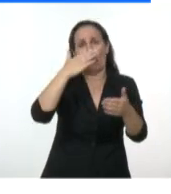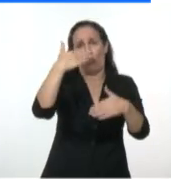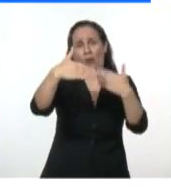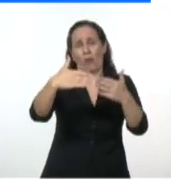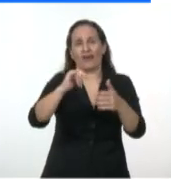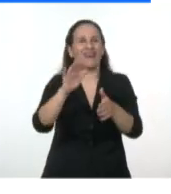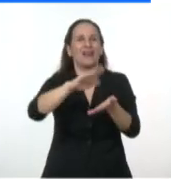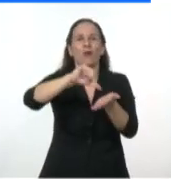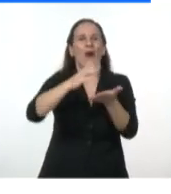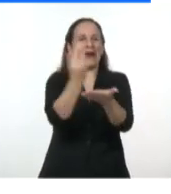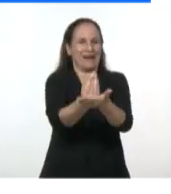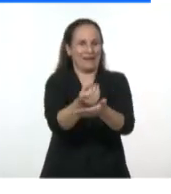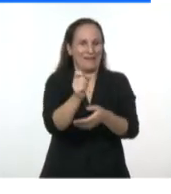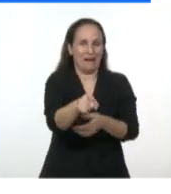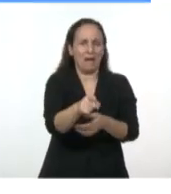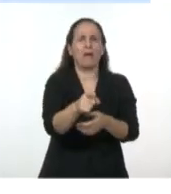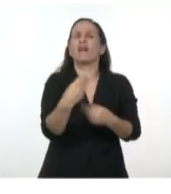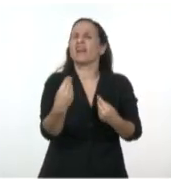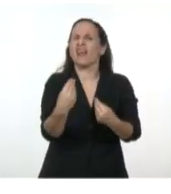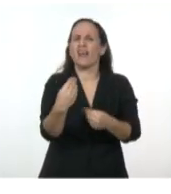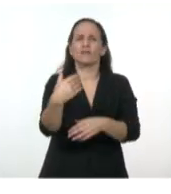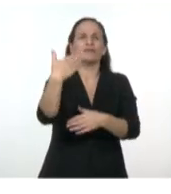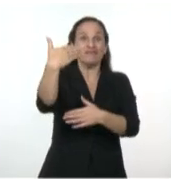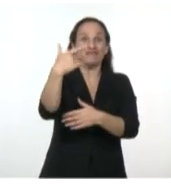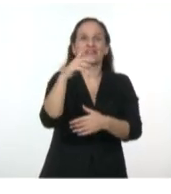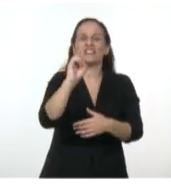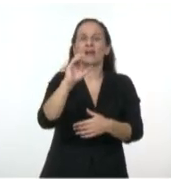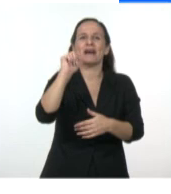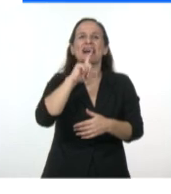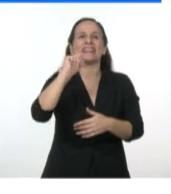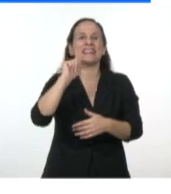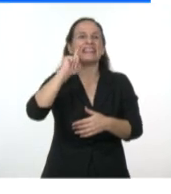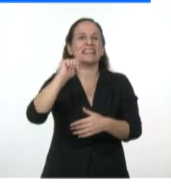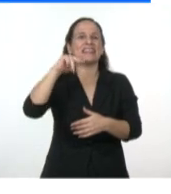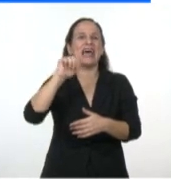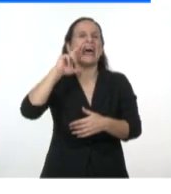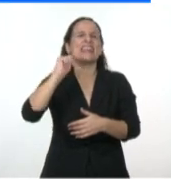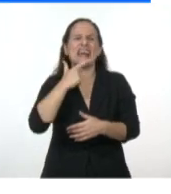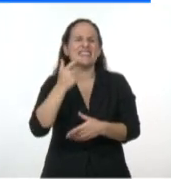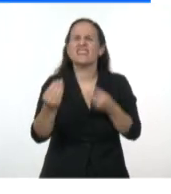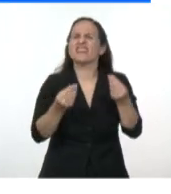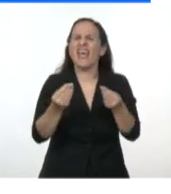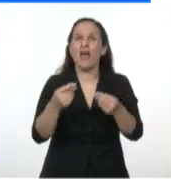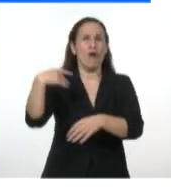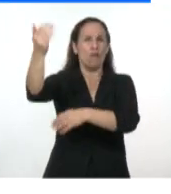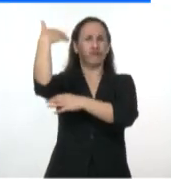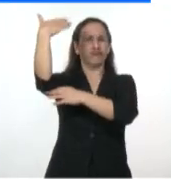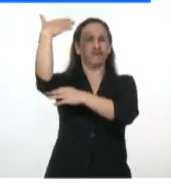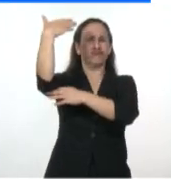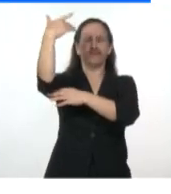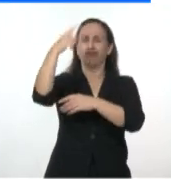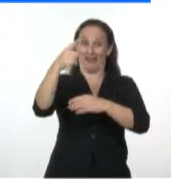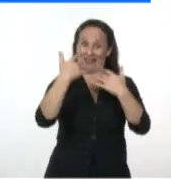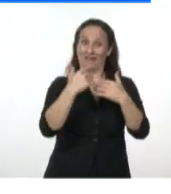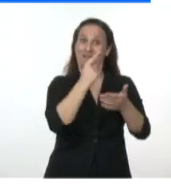cónsul, pronunció las famosas catilinarias, discursos en los que denunciaba públicamente ante el